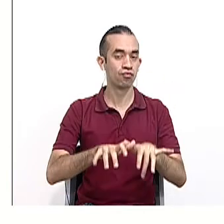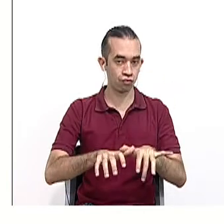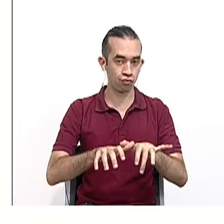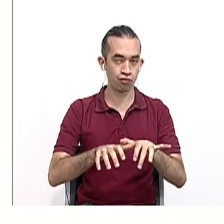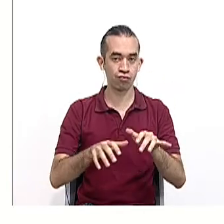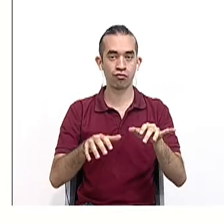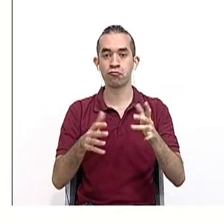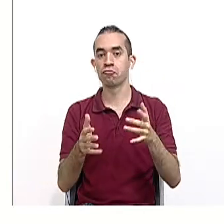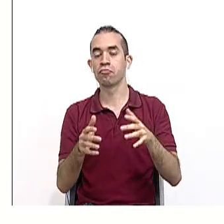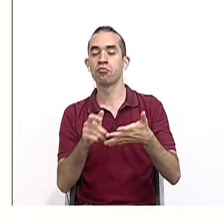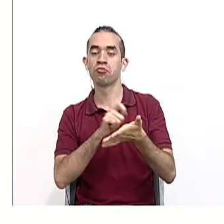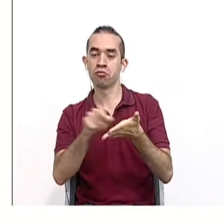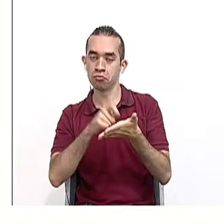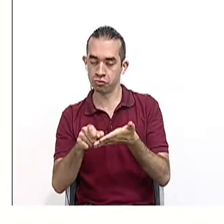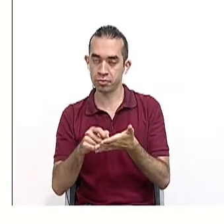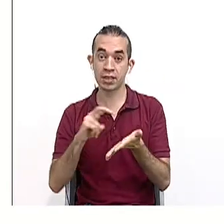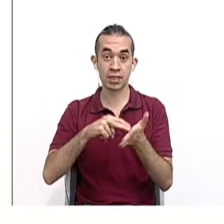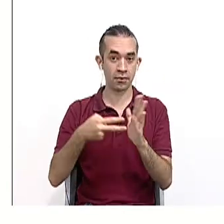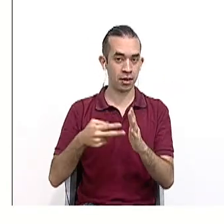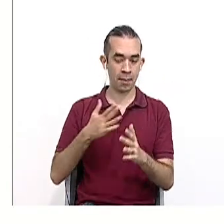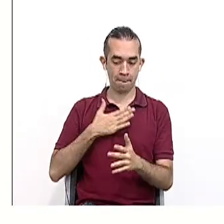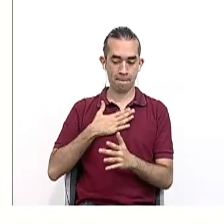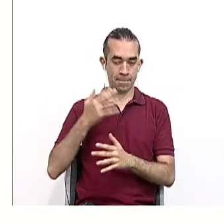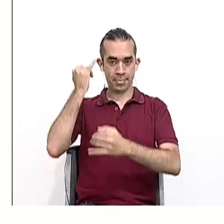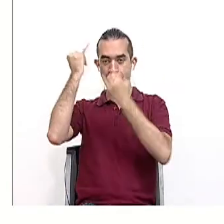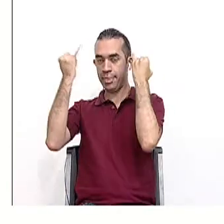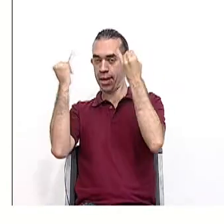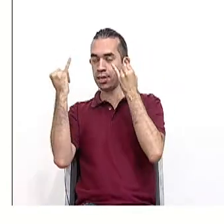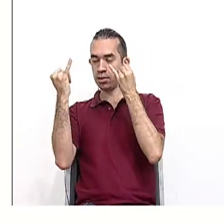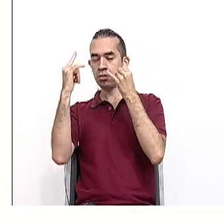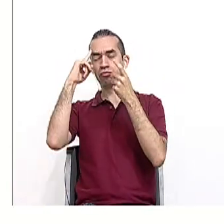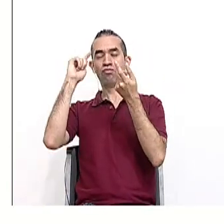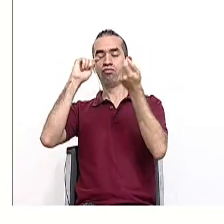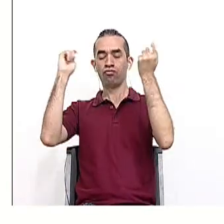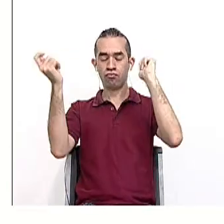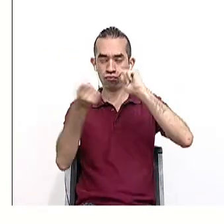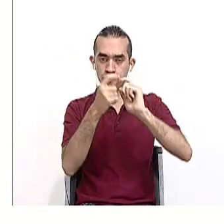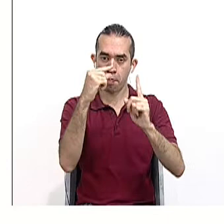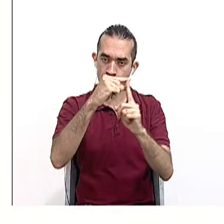Ahí voy a plasmar mis ideas en palabras.